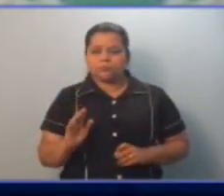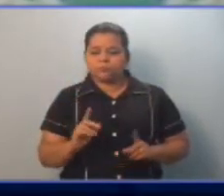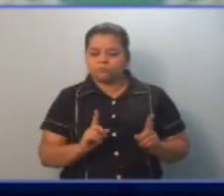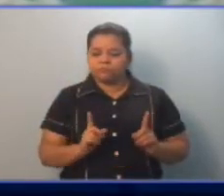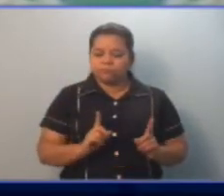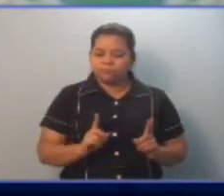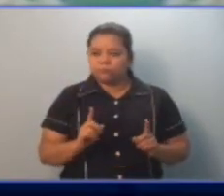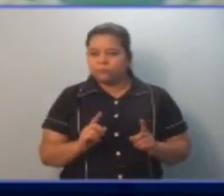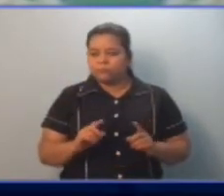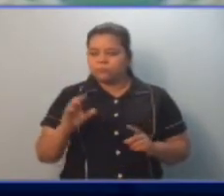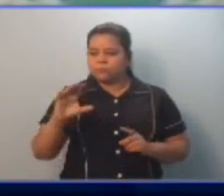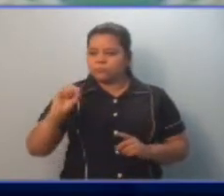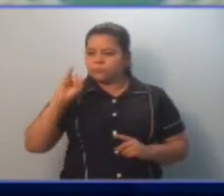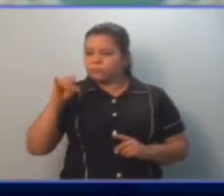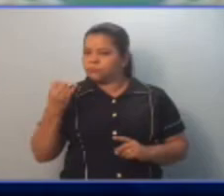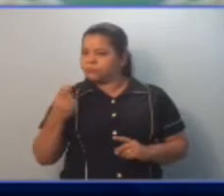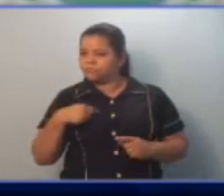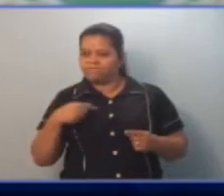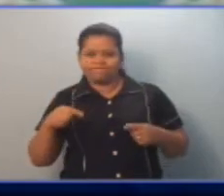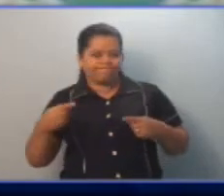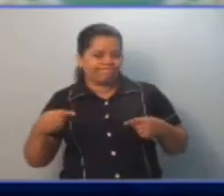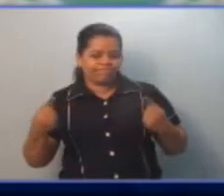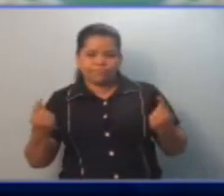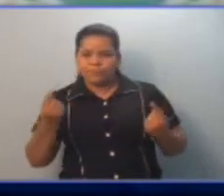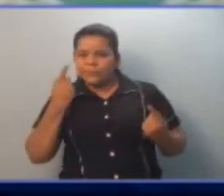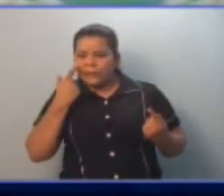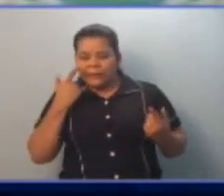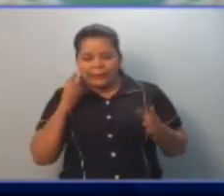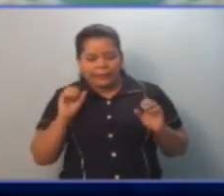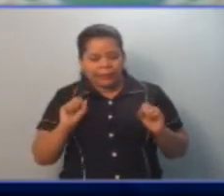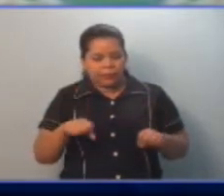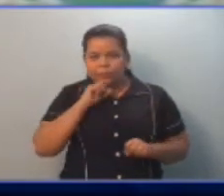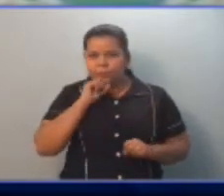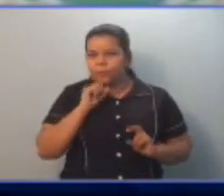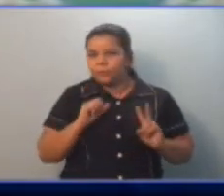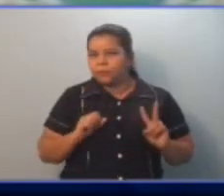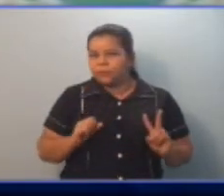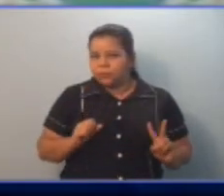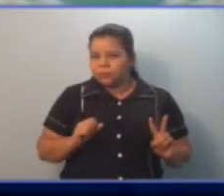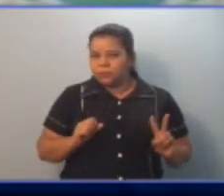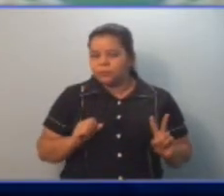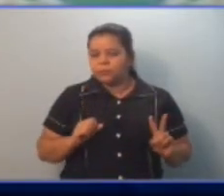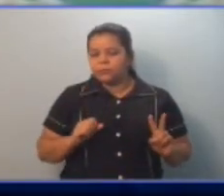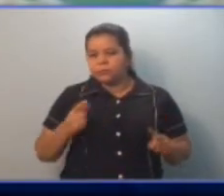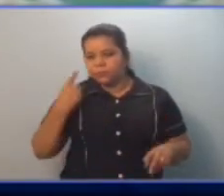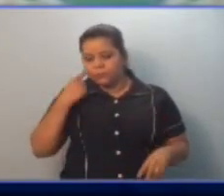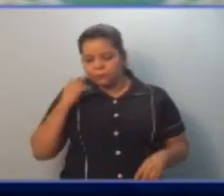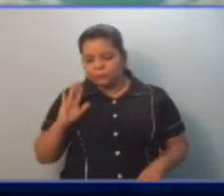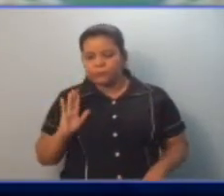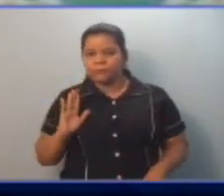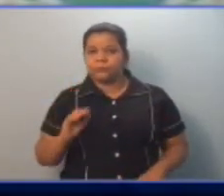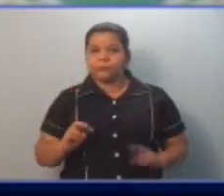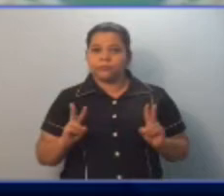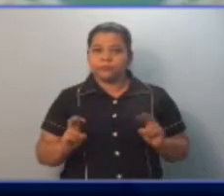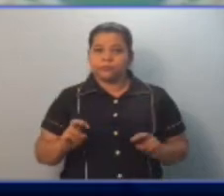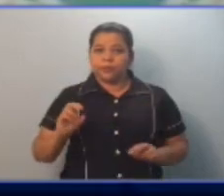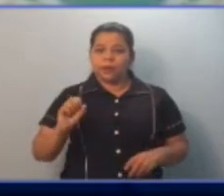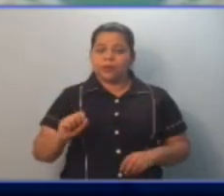las que yo he discrepado. Le puedo mencionar dos. Una es el caso de